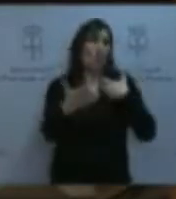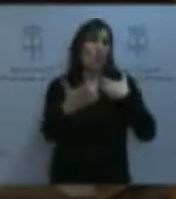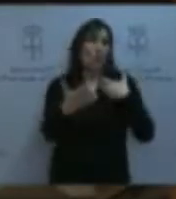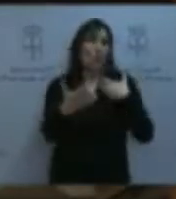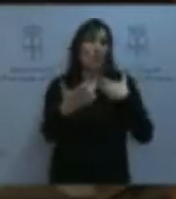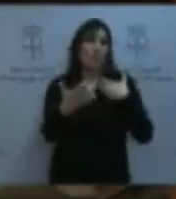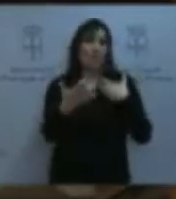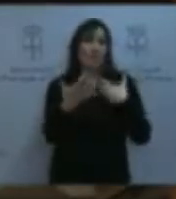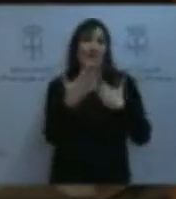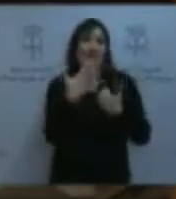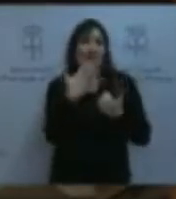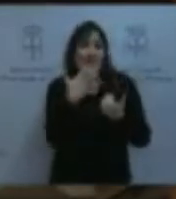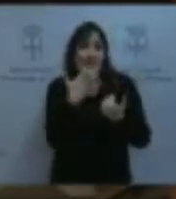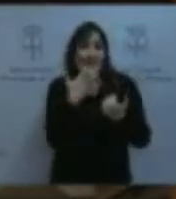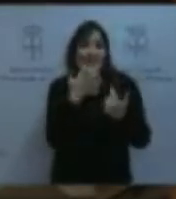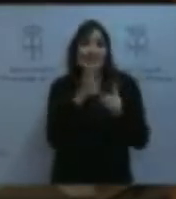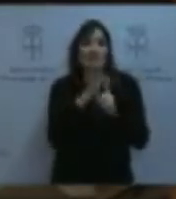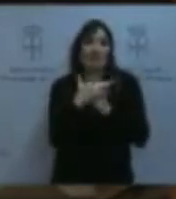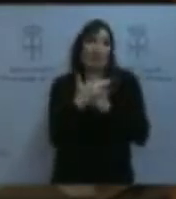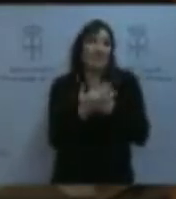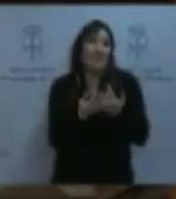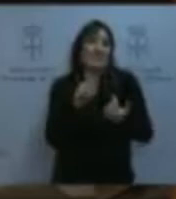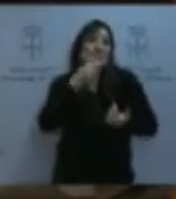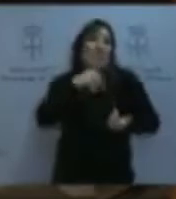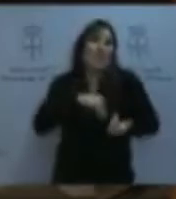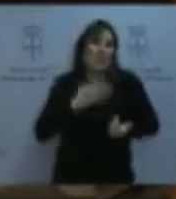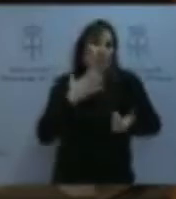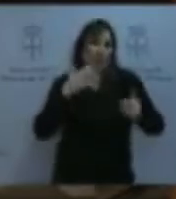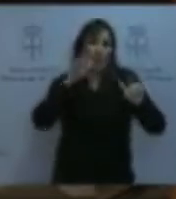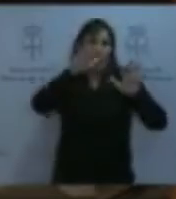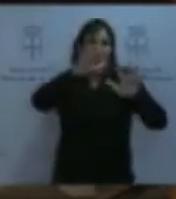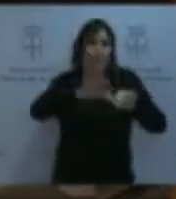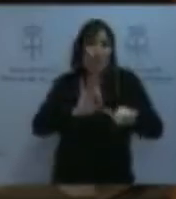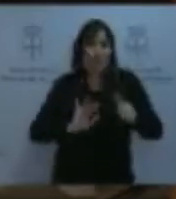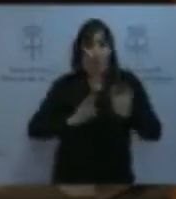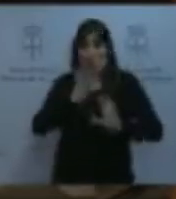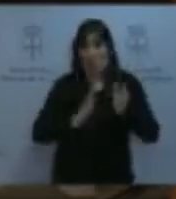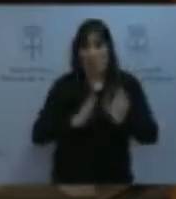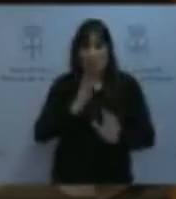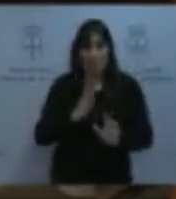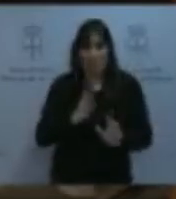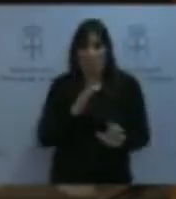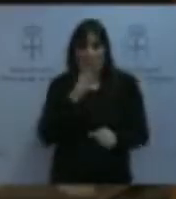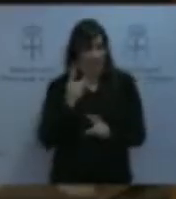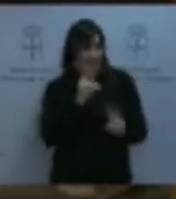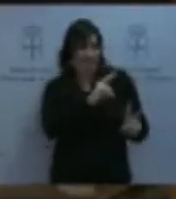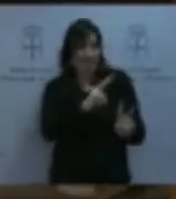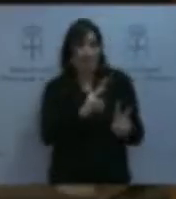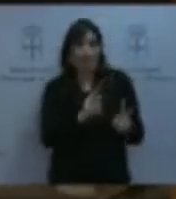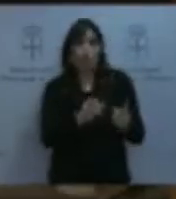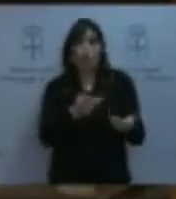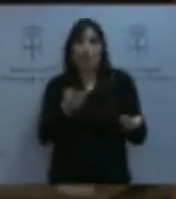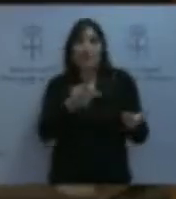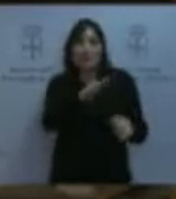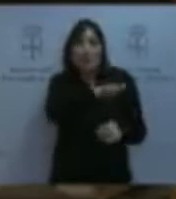excepcionales como son las nevadas o los incendios. Estos días veíamos que mientras que en unos lugares se jugaba con la nieve, en otros les tenían que llevar la insulina